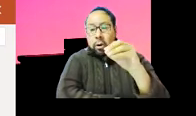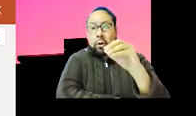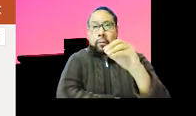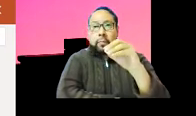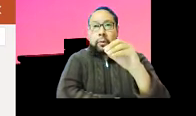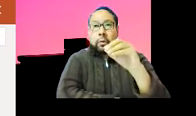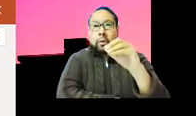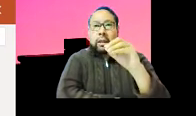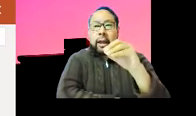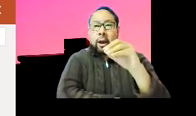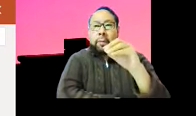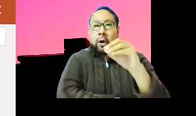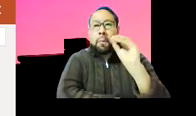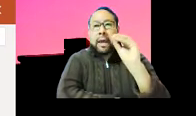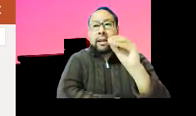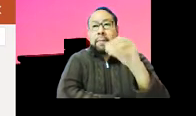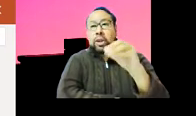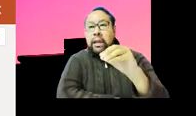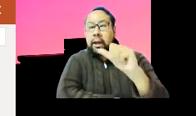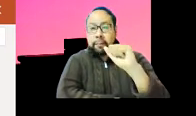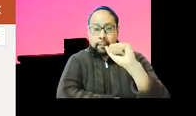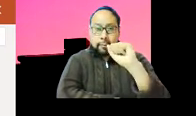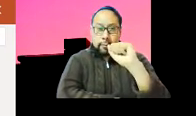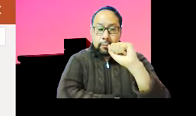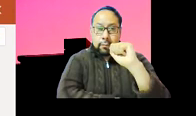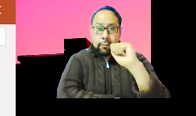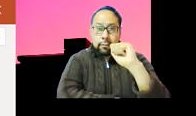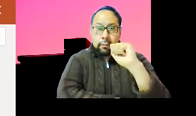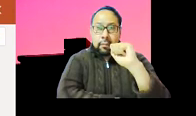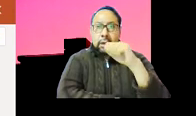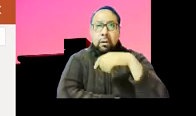me pongo un traje, a lo mejor un verde botella,